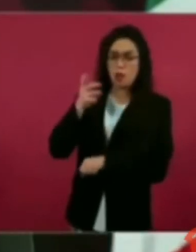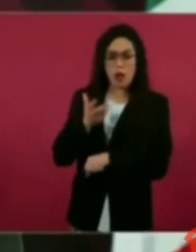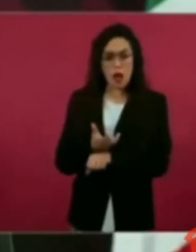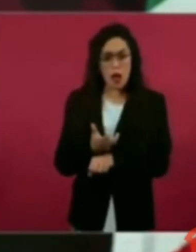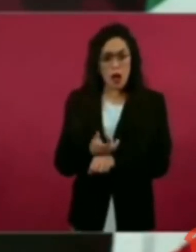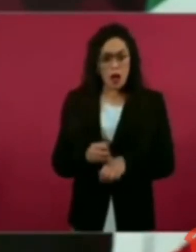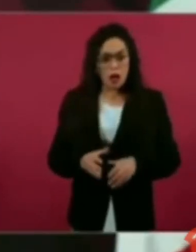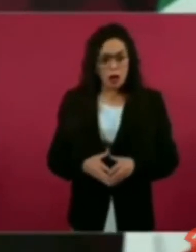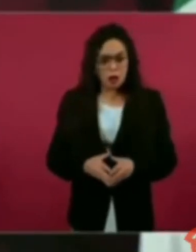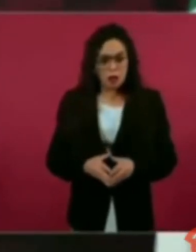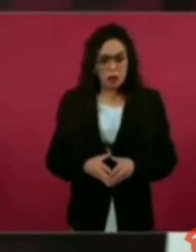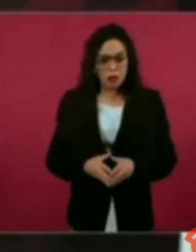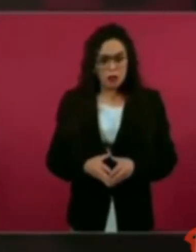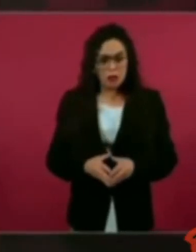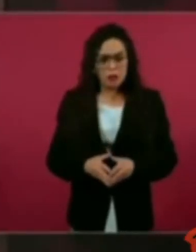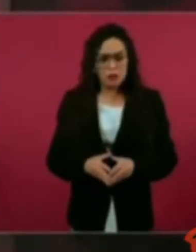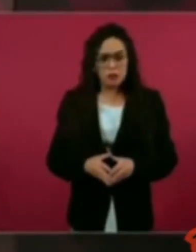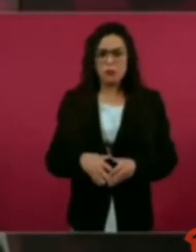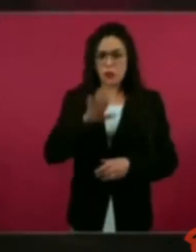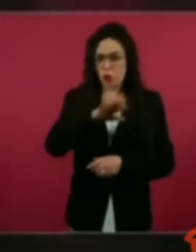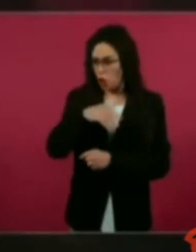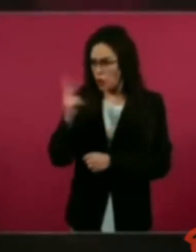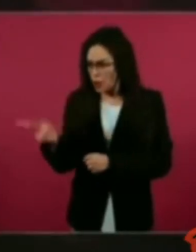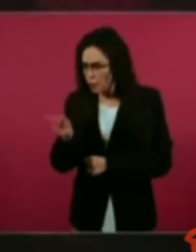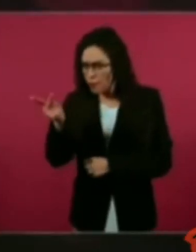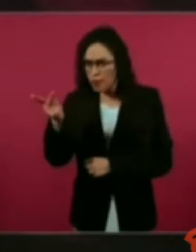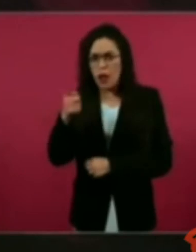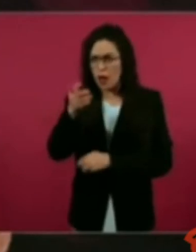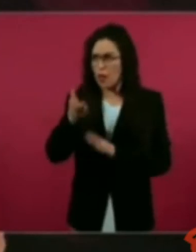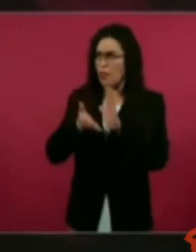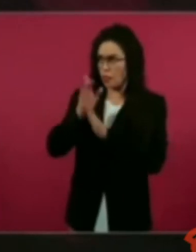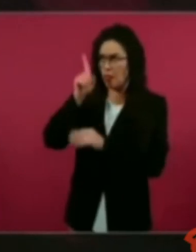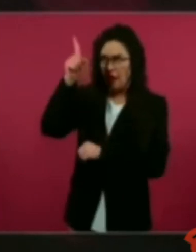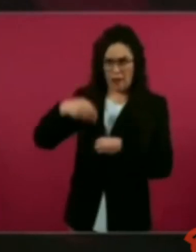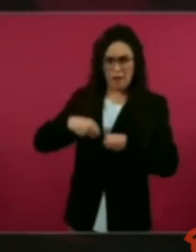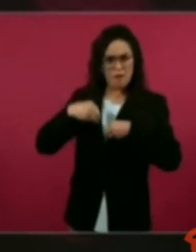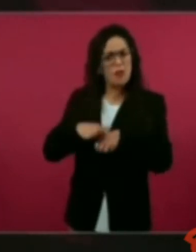ninguna pregunta, oye, ¿y dónde vives? ¿Y por qué te fuiste a vivir allá?